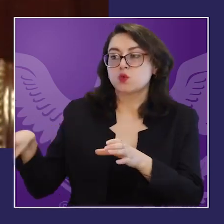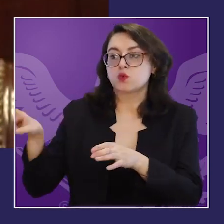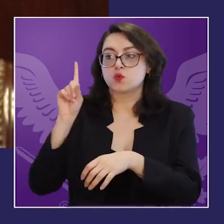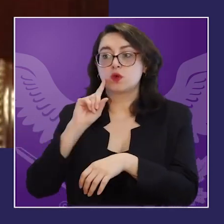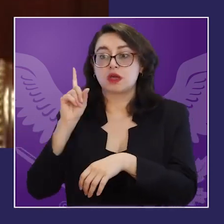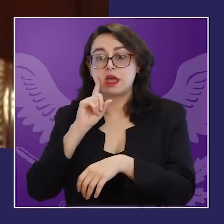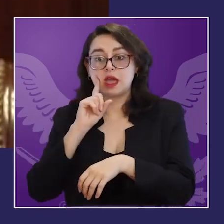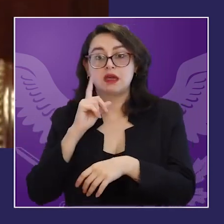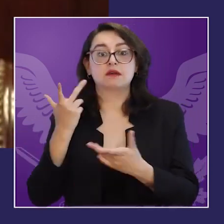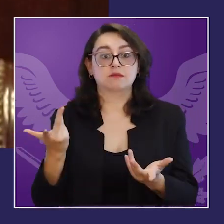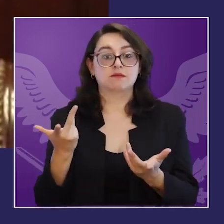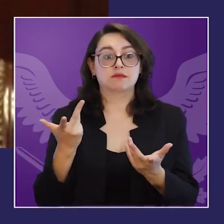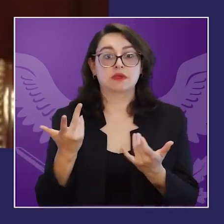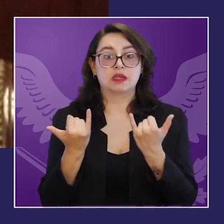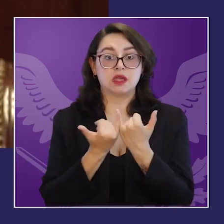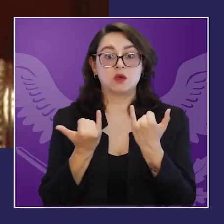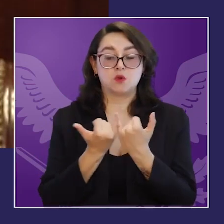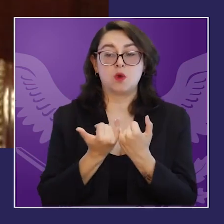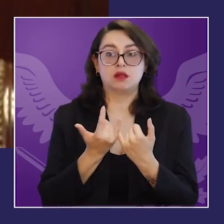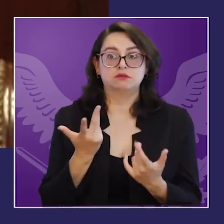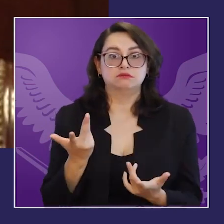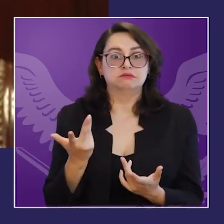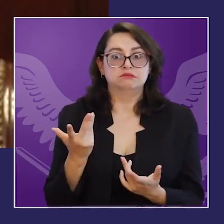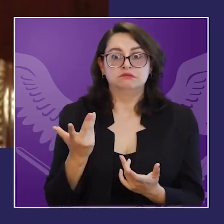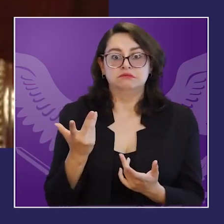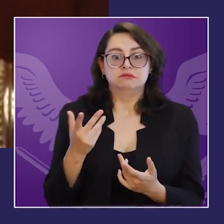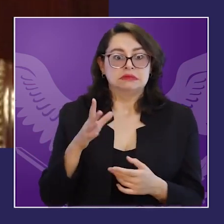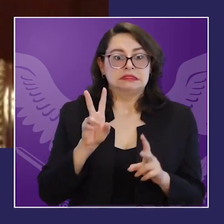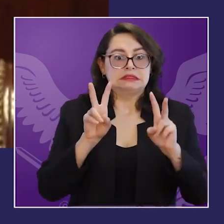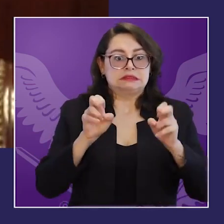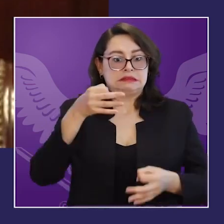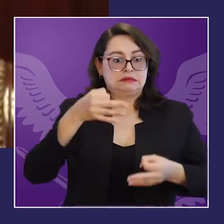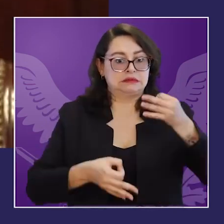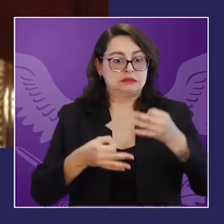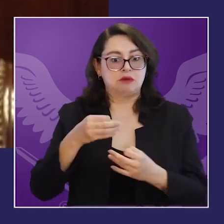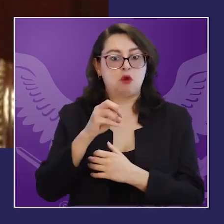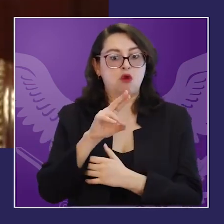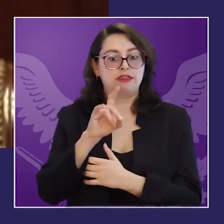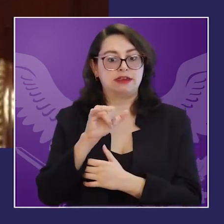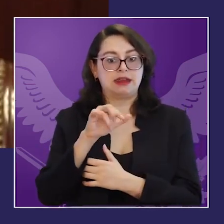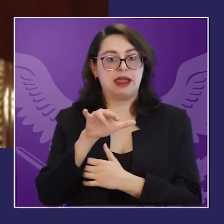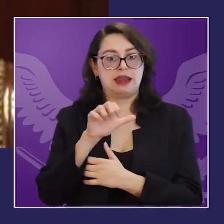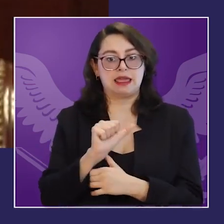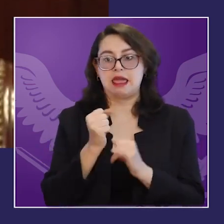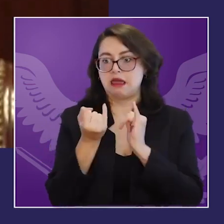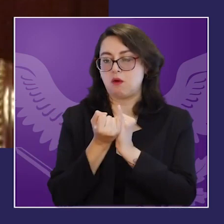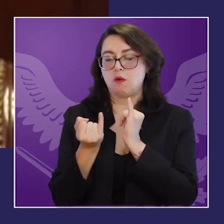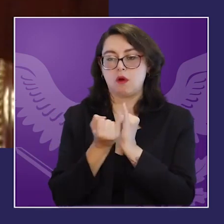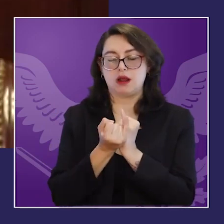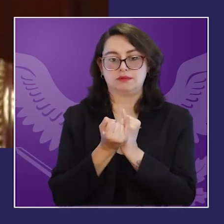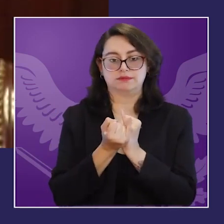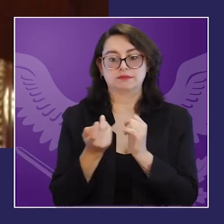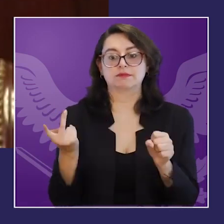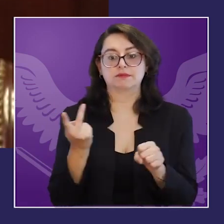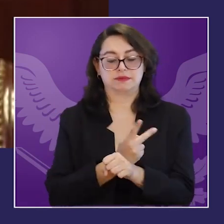sindicados en justicia ordinaria. En la lógica del derecho penal, una sentencia es reparadora